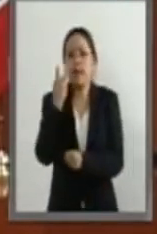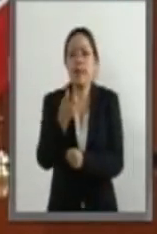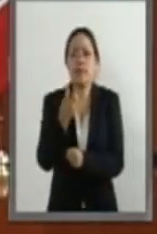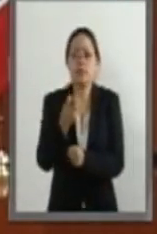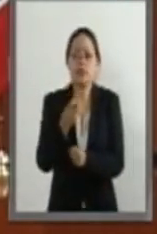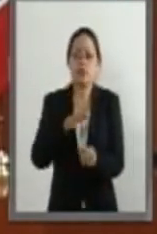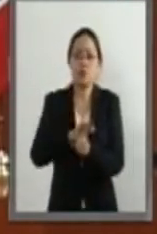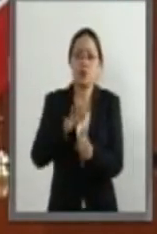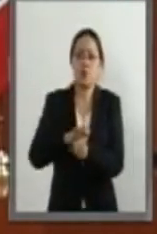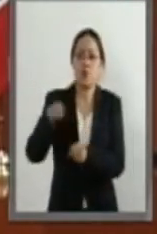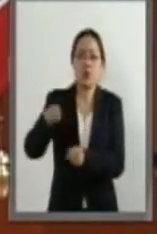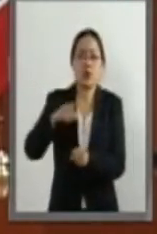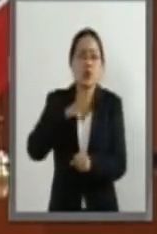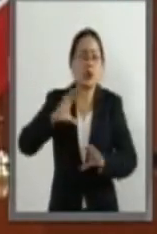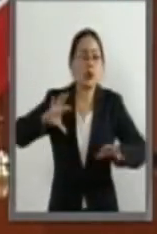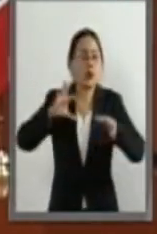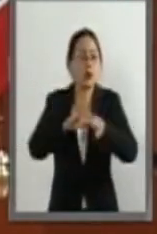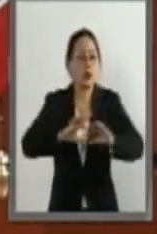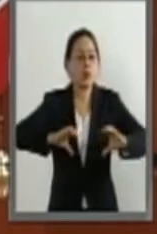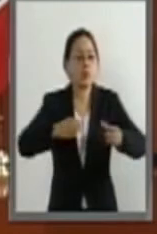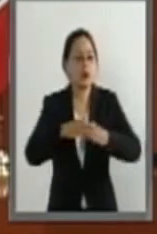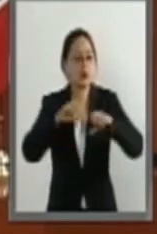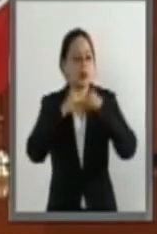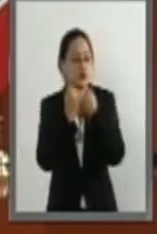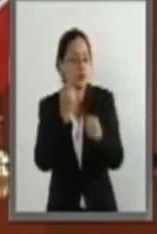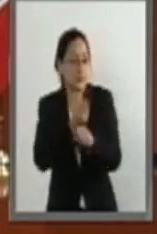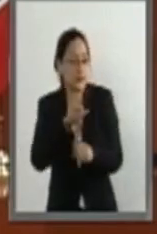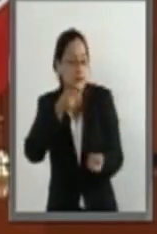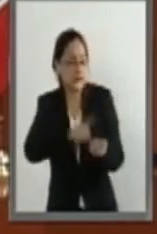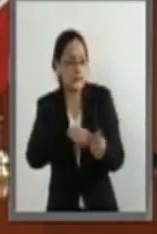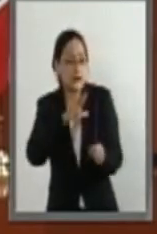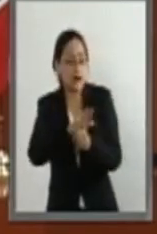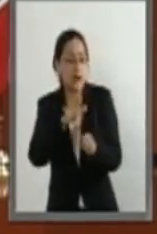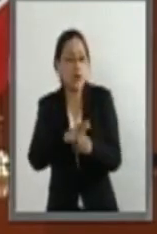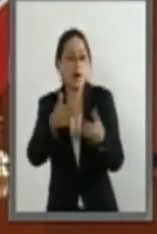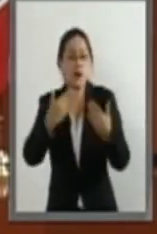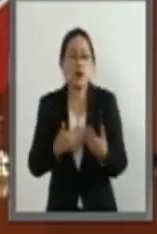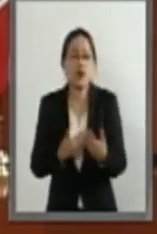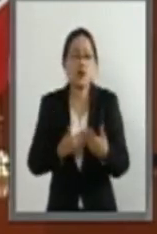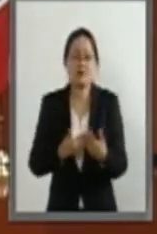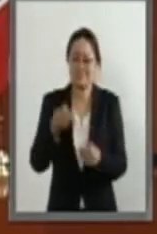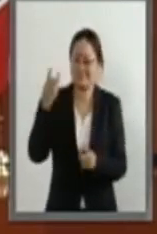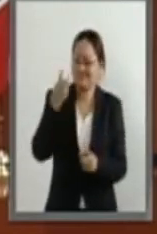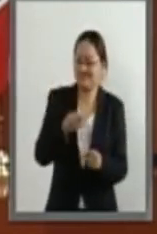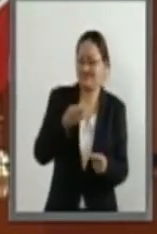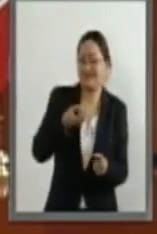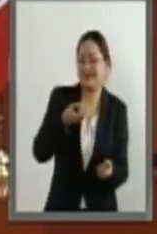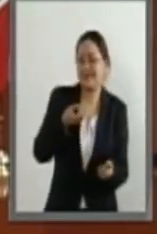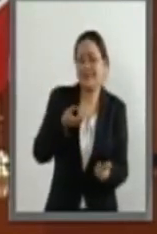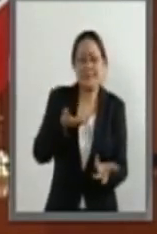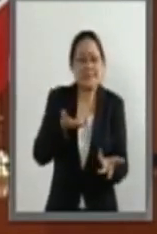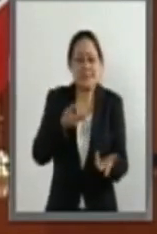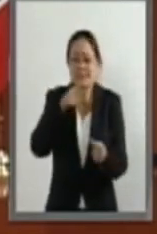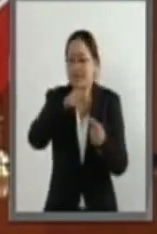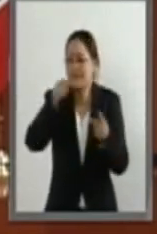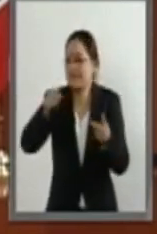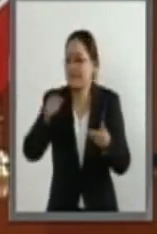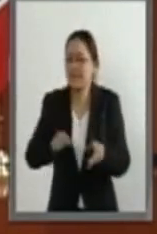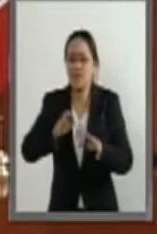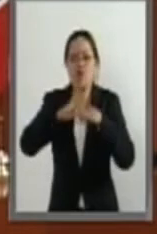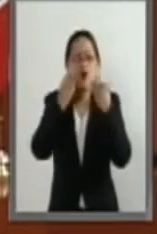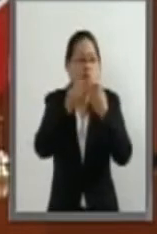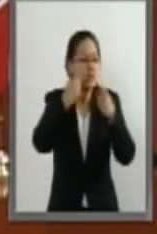como un puntual de la estructura cultural de la sociedad, y esa tendencia mayúscula se manifiesta casi en todas las